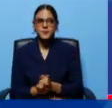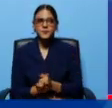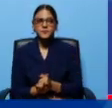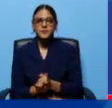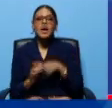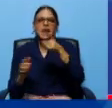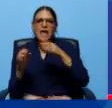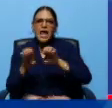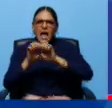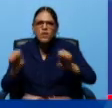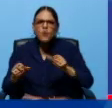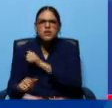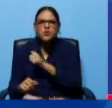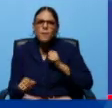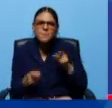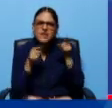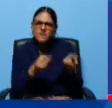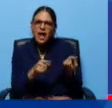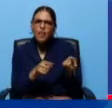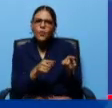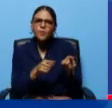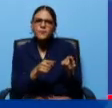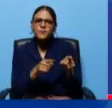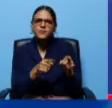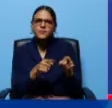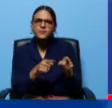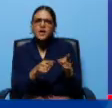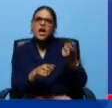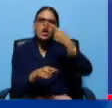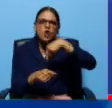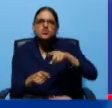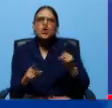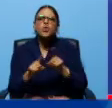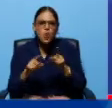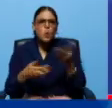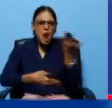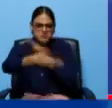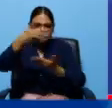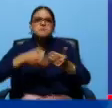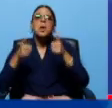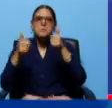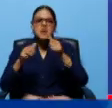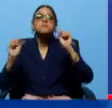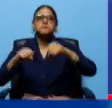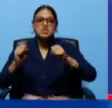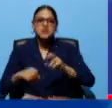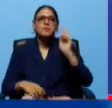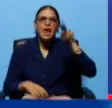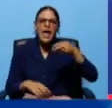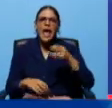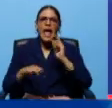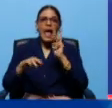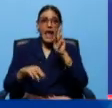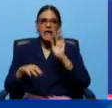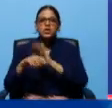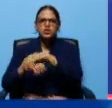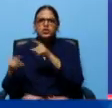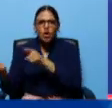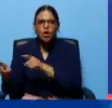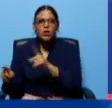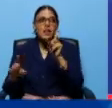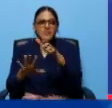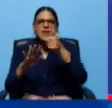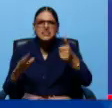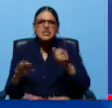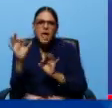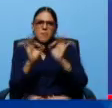Esa educación privada nos la llevamos de maravilla, Héctor. De ese